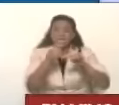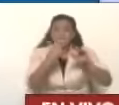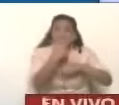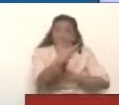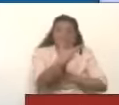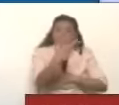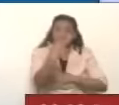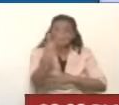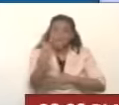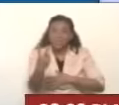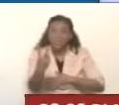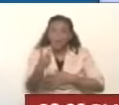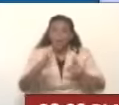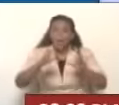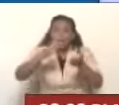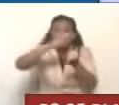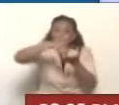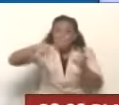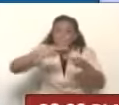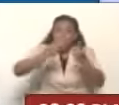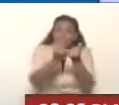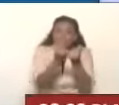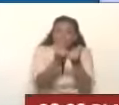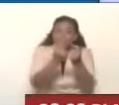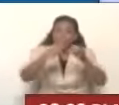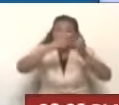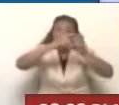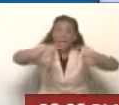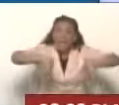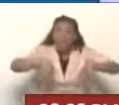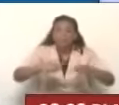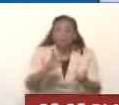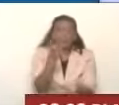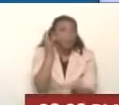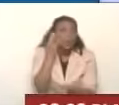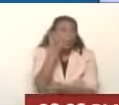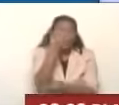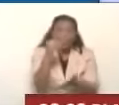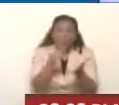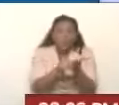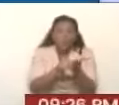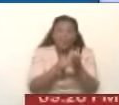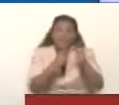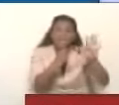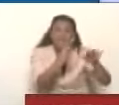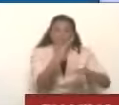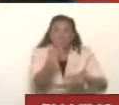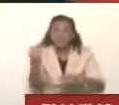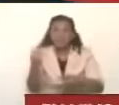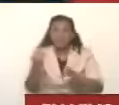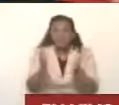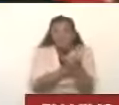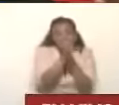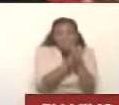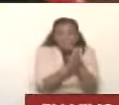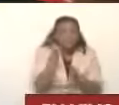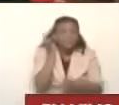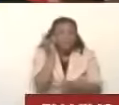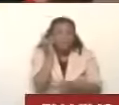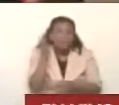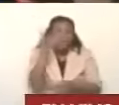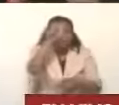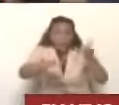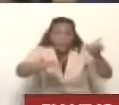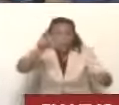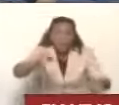4.032 créditos de Credimujer para 4.032 emprendimientos de